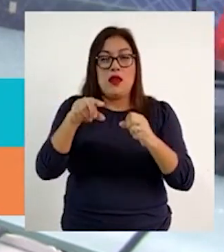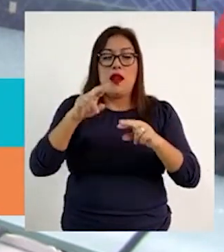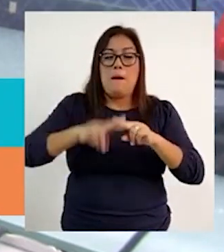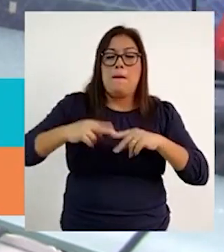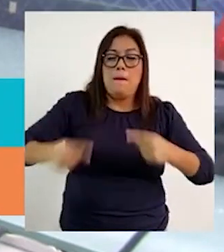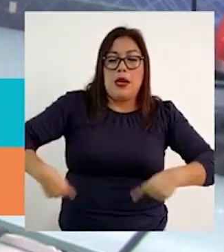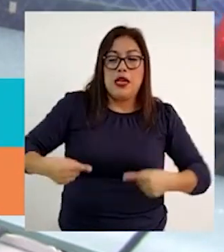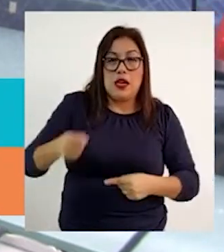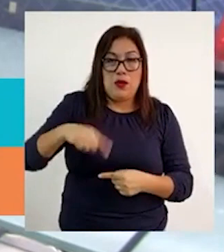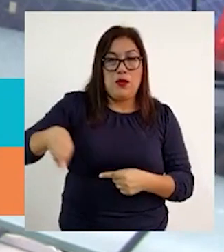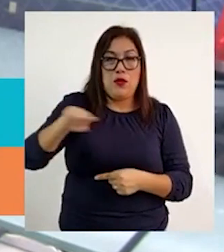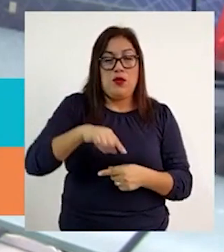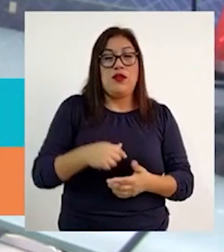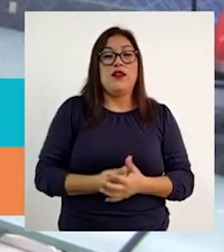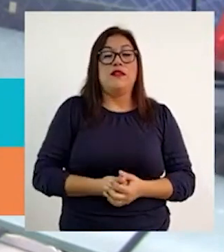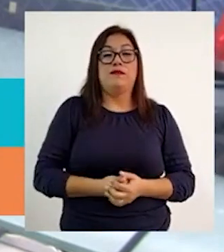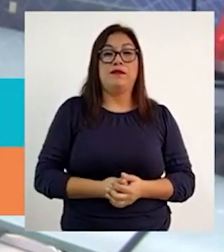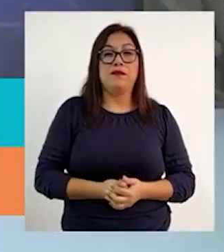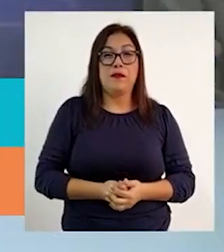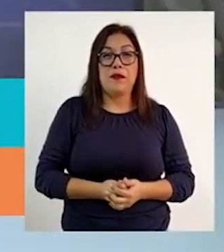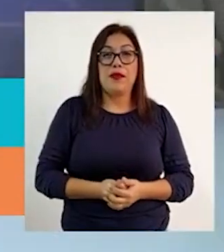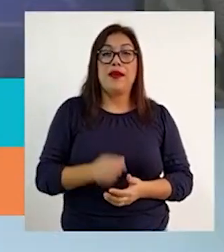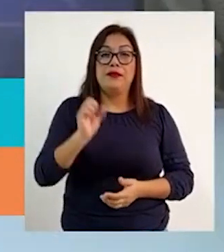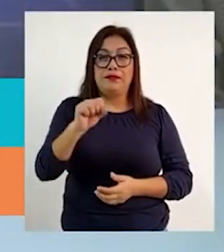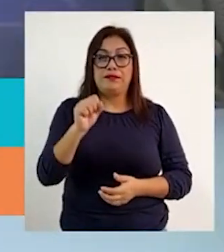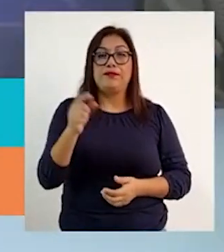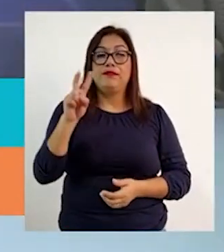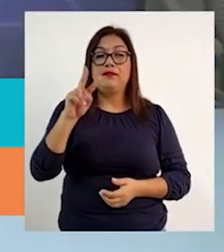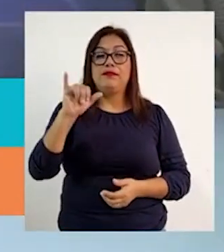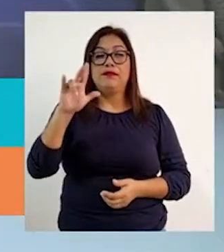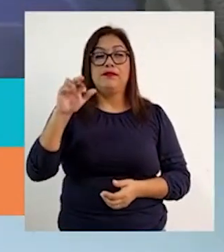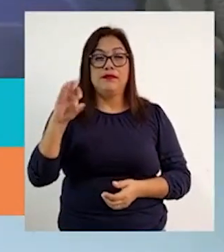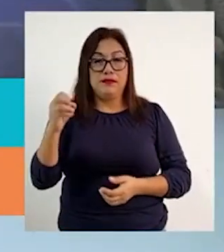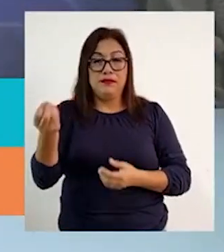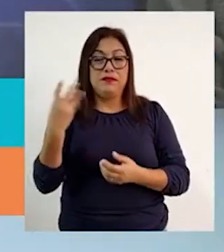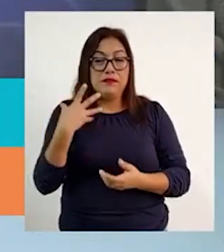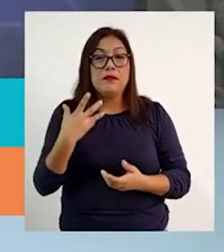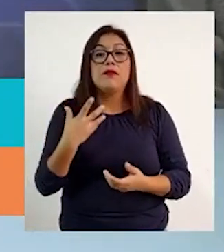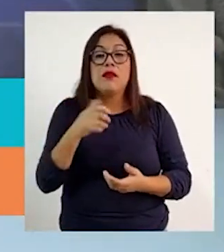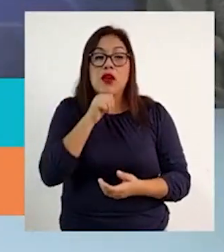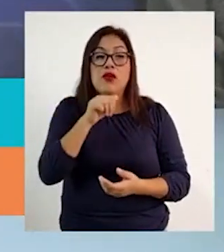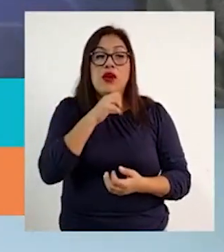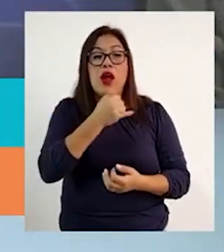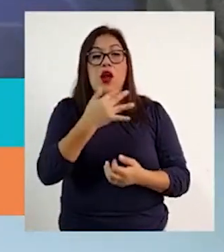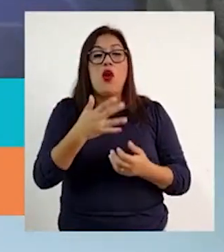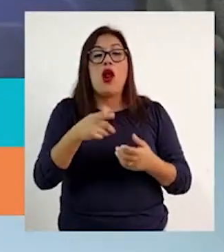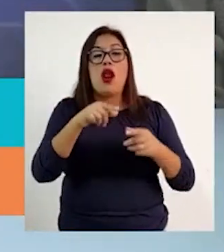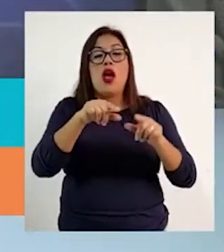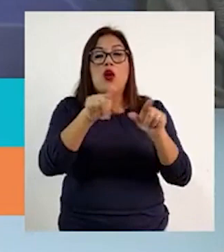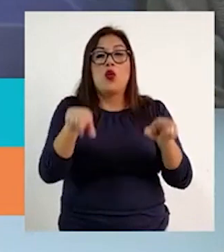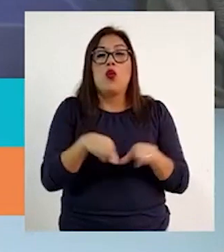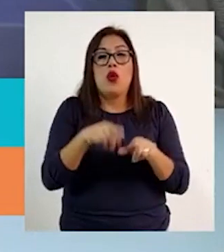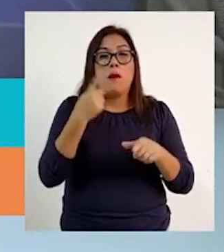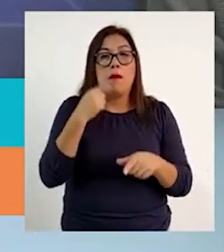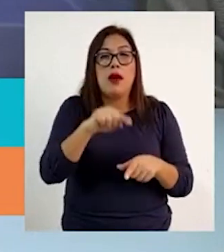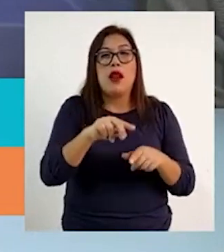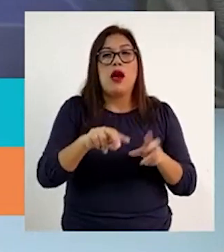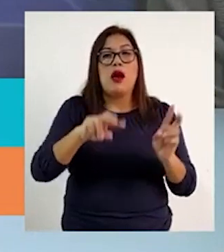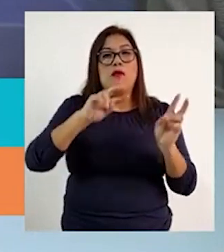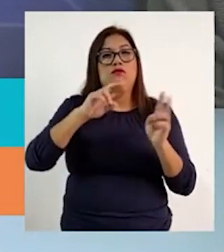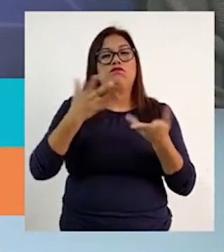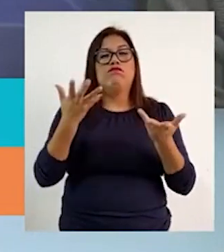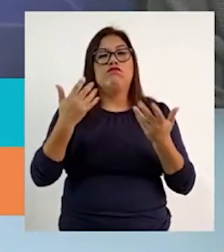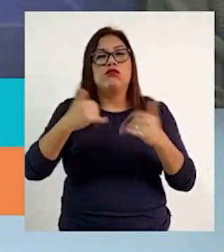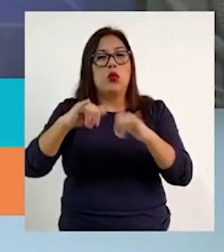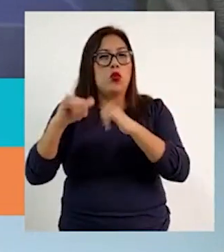paradeportistas. Así es, como me decía Vilma, ¿no? También nos falta que nos den los cupos para bádminton, que por lo menos